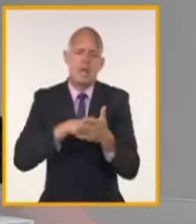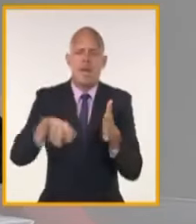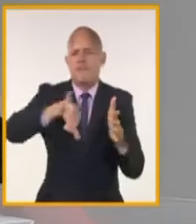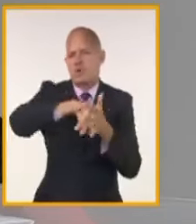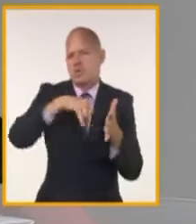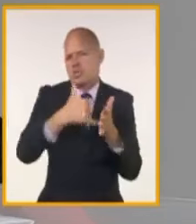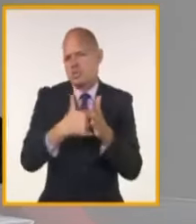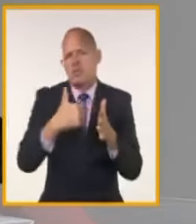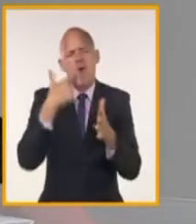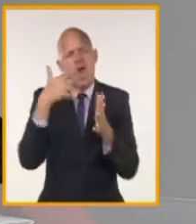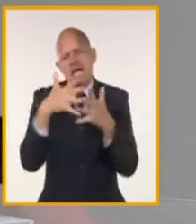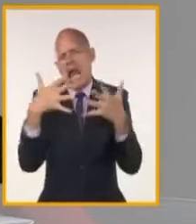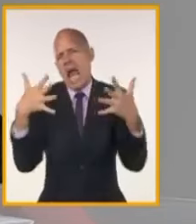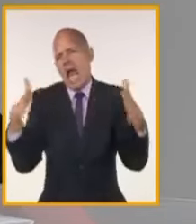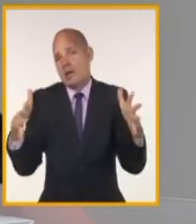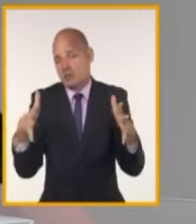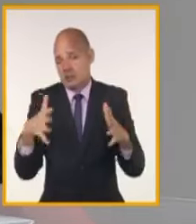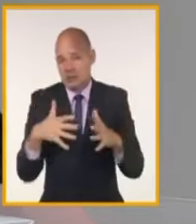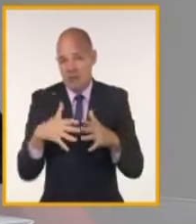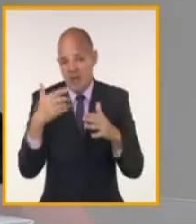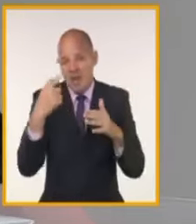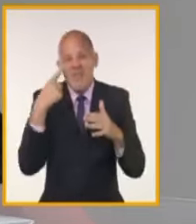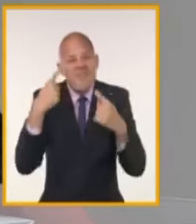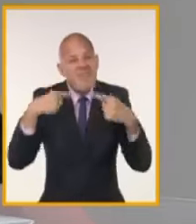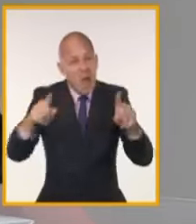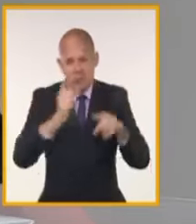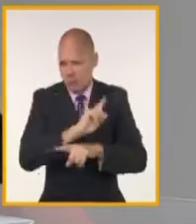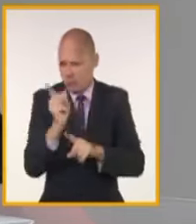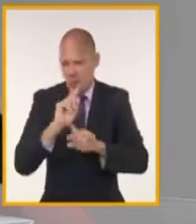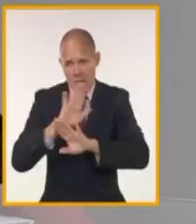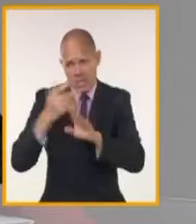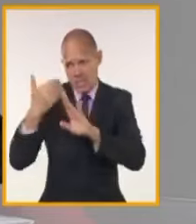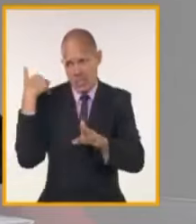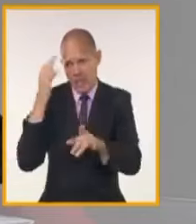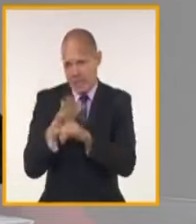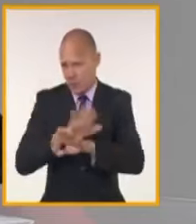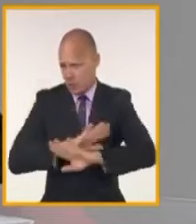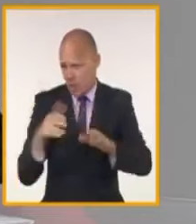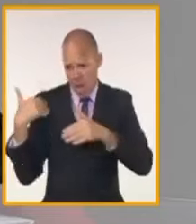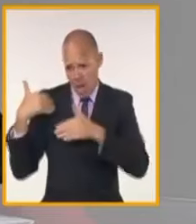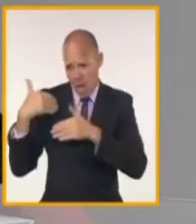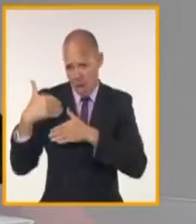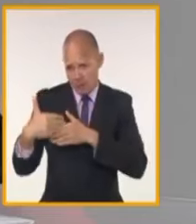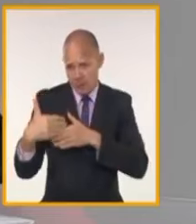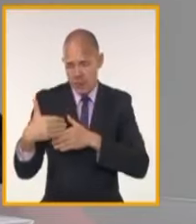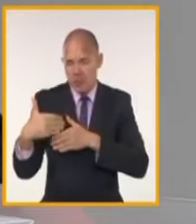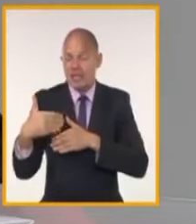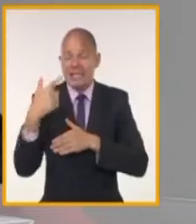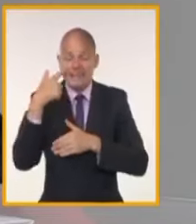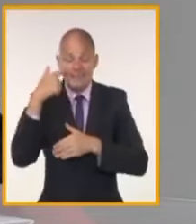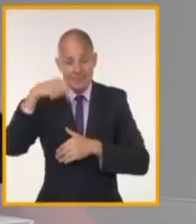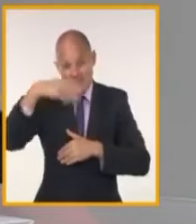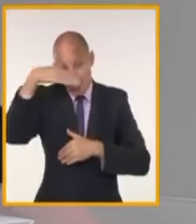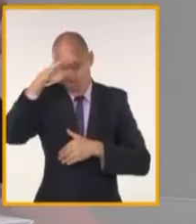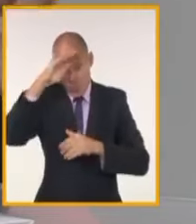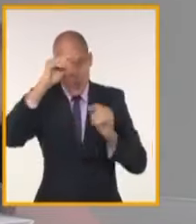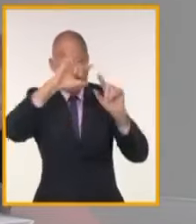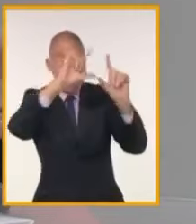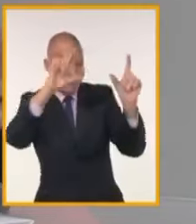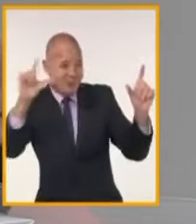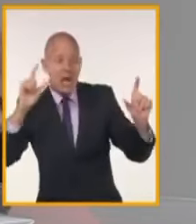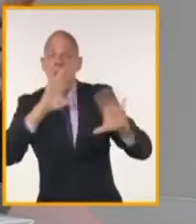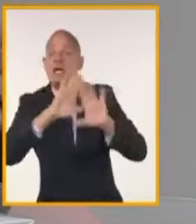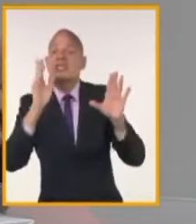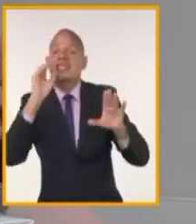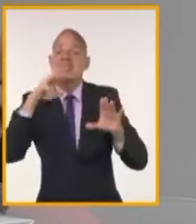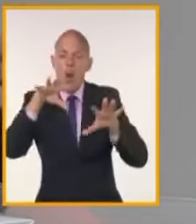está ejecutando ese gran Proyecto A qué por cento va Mira de los 92 parques 92 grandes parques solares porque cada